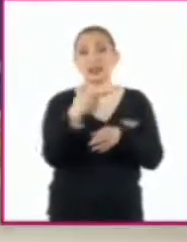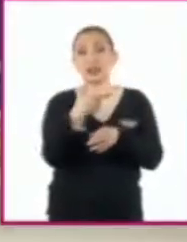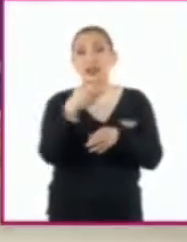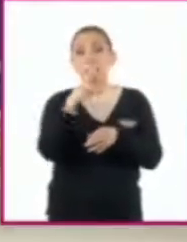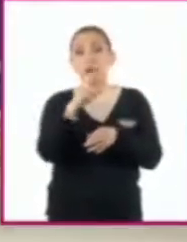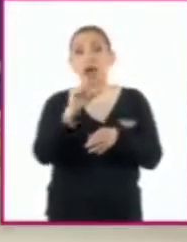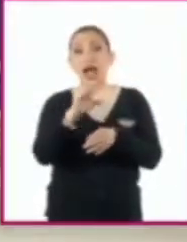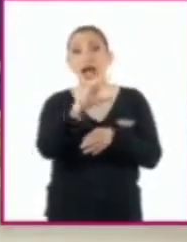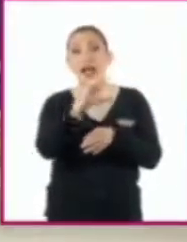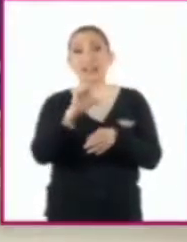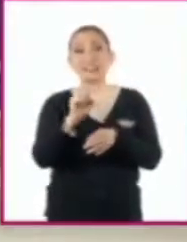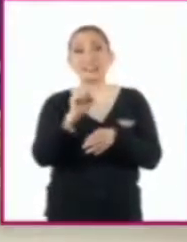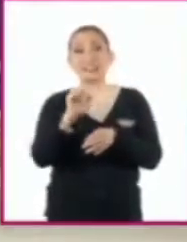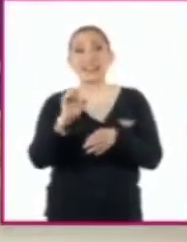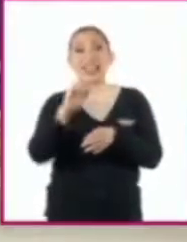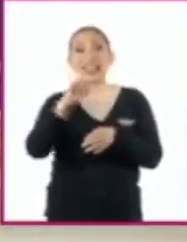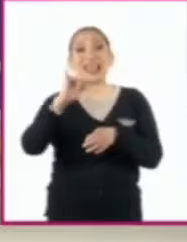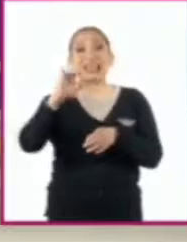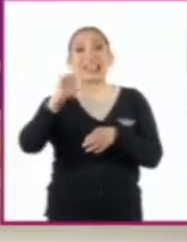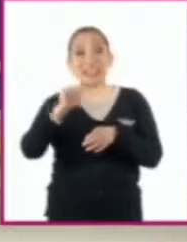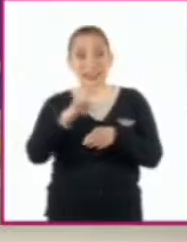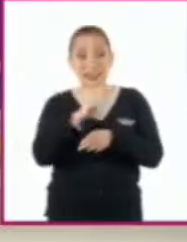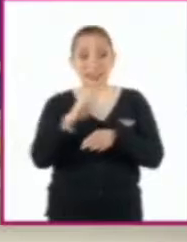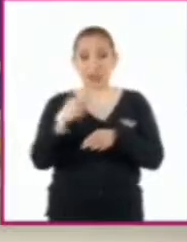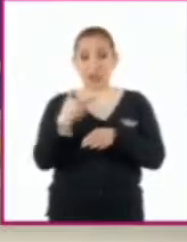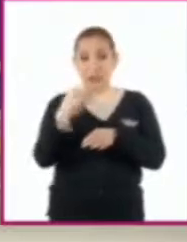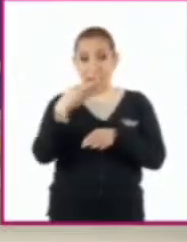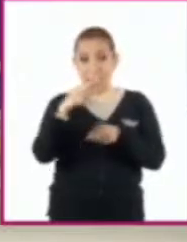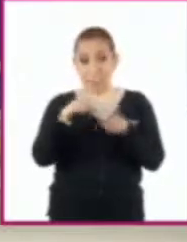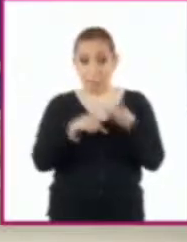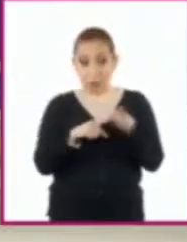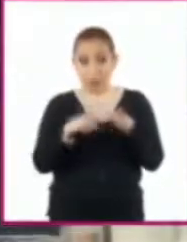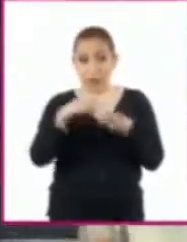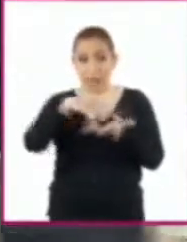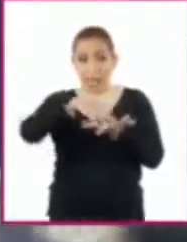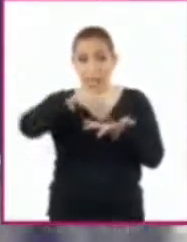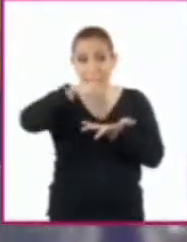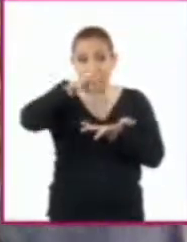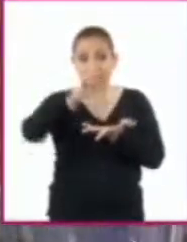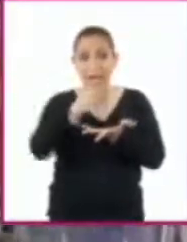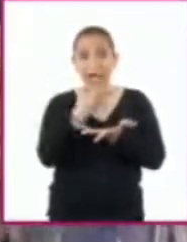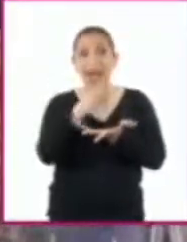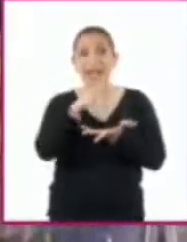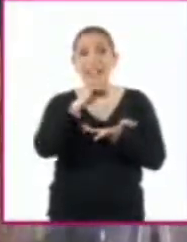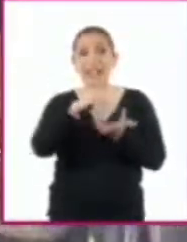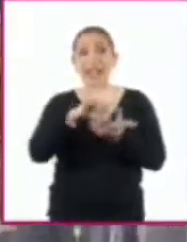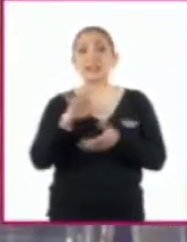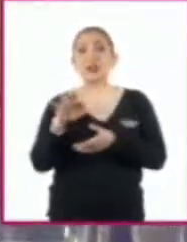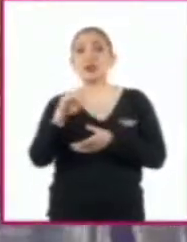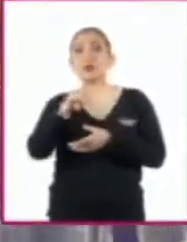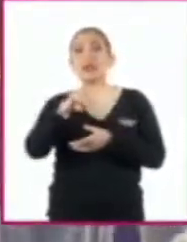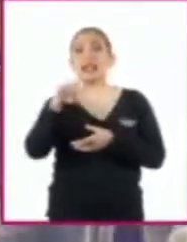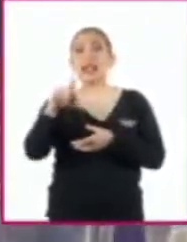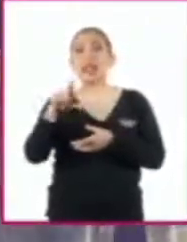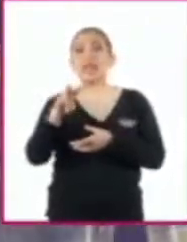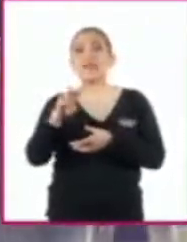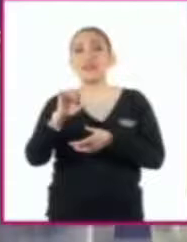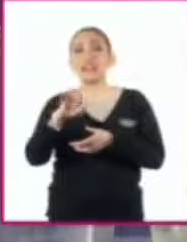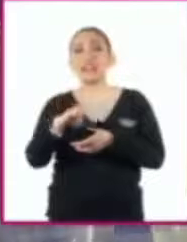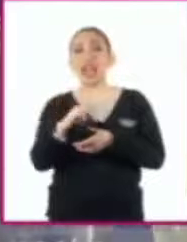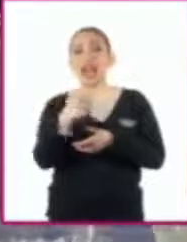aserrín. Muchas gracias. 300 gramos de harina, 50 mililitros de